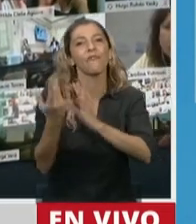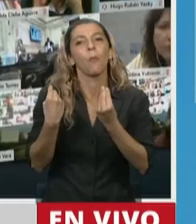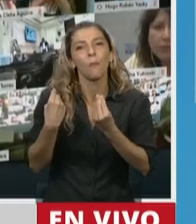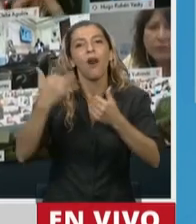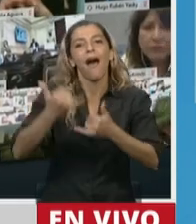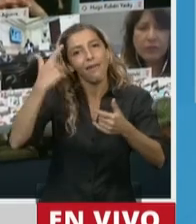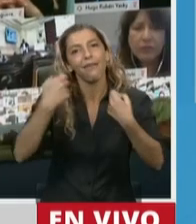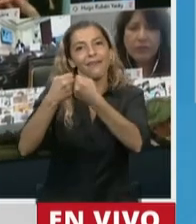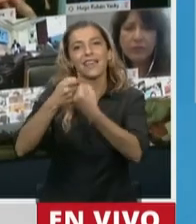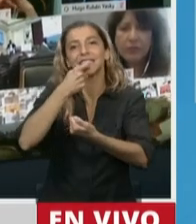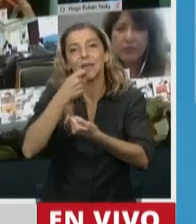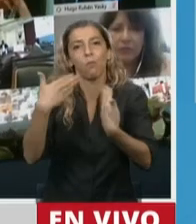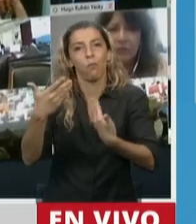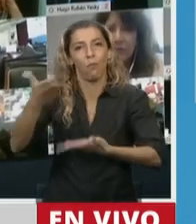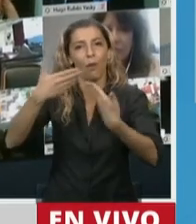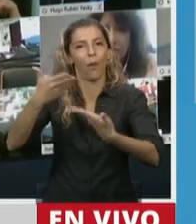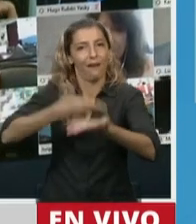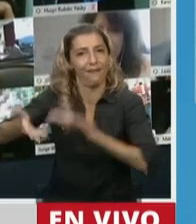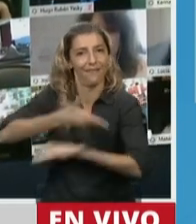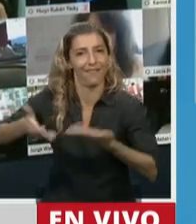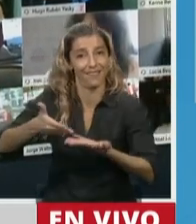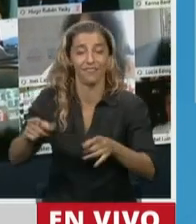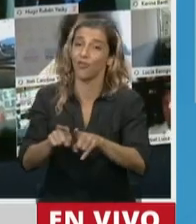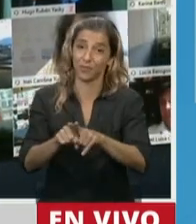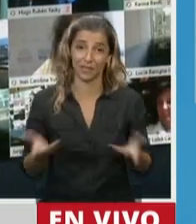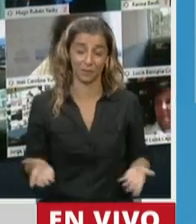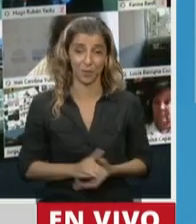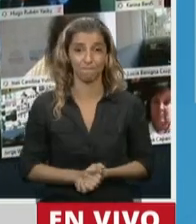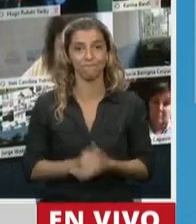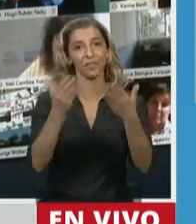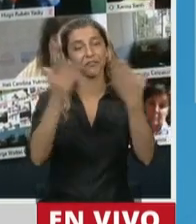es con los otros. Feliz